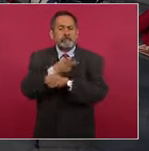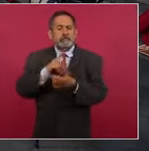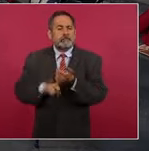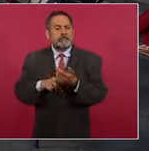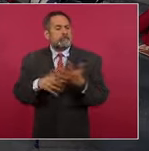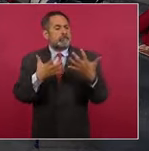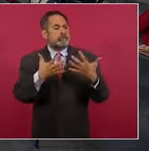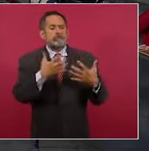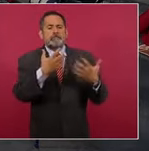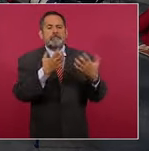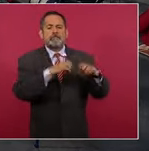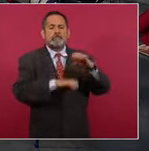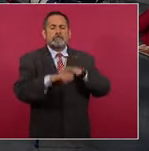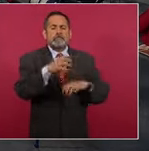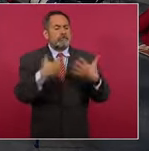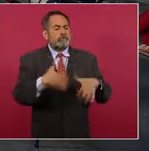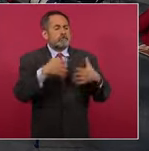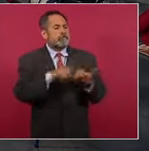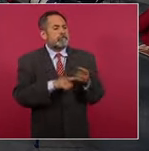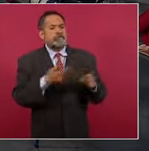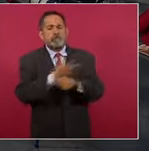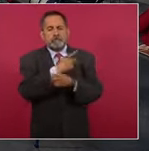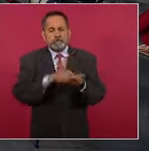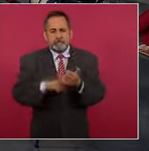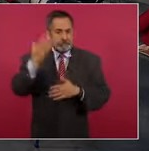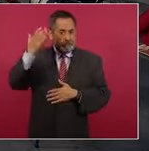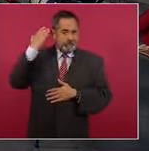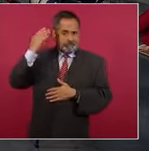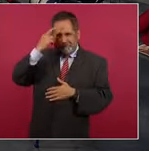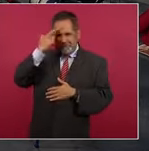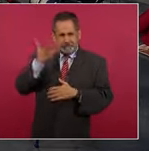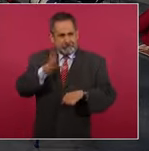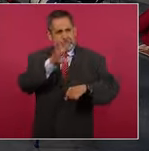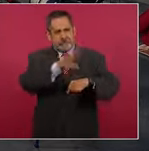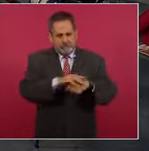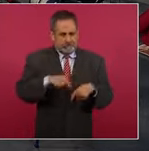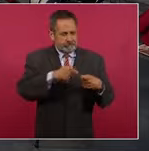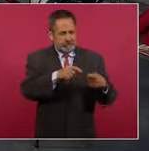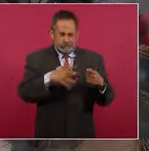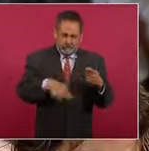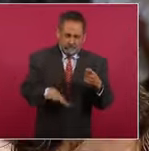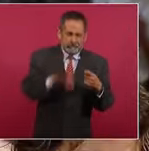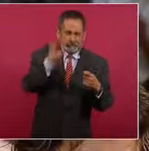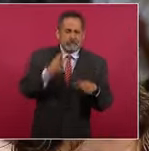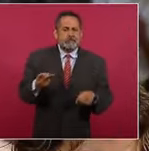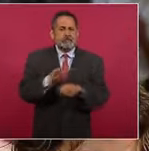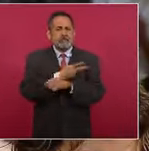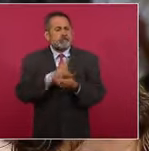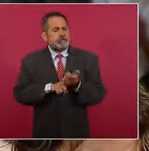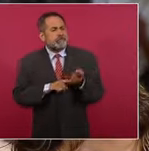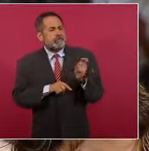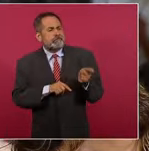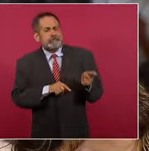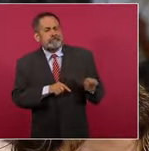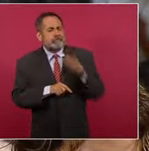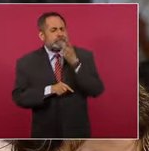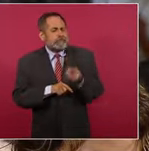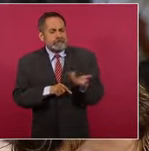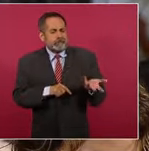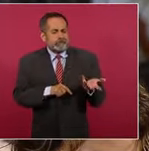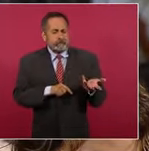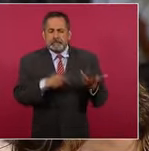las empresas que tienen concesiones para que buscan explotar y explorar el litio, y sobre todo